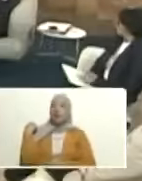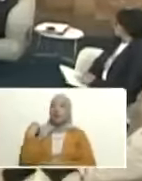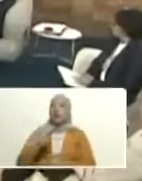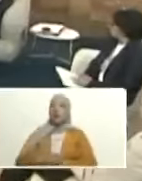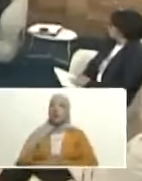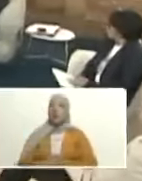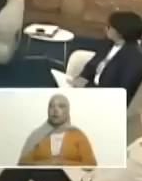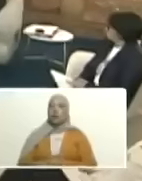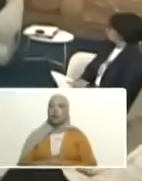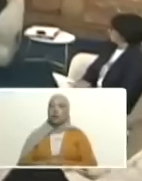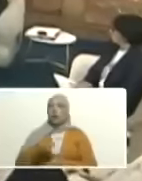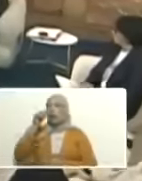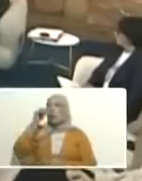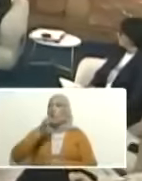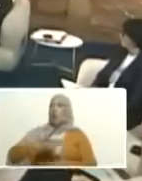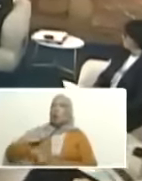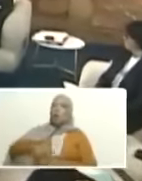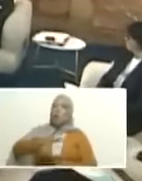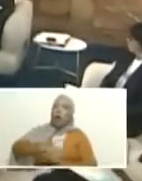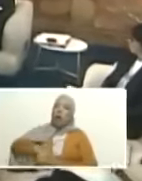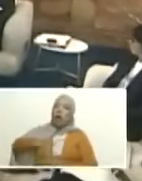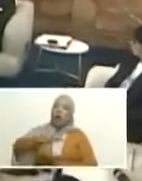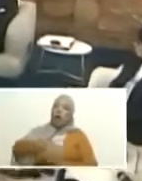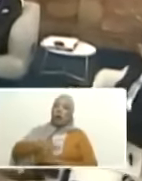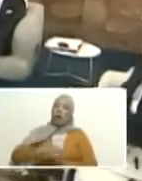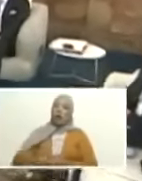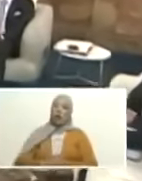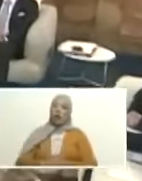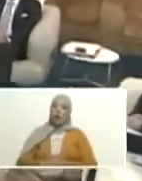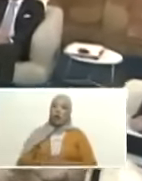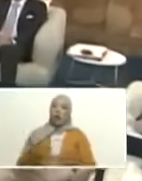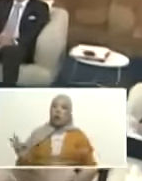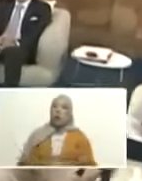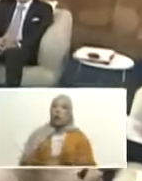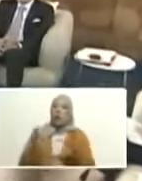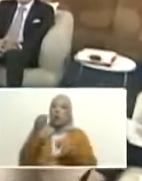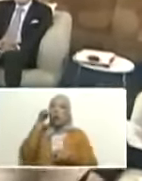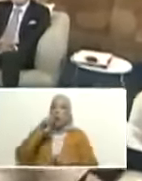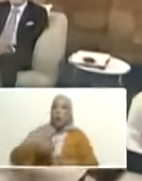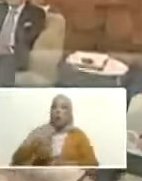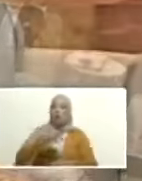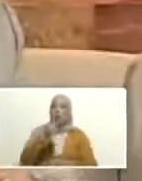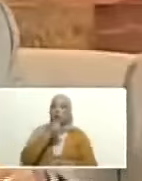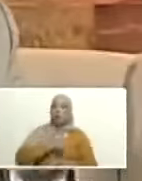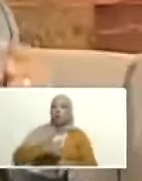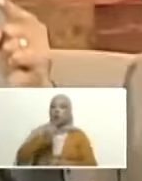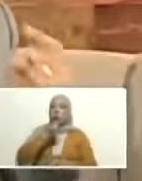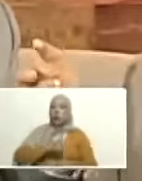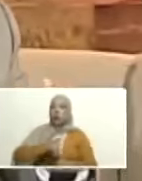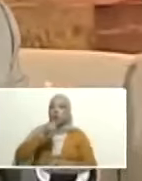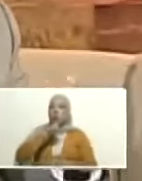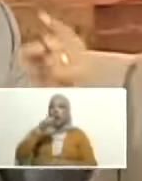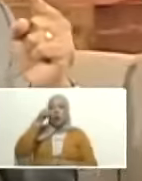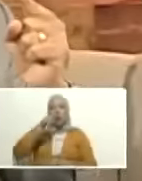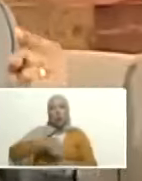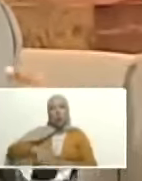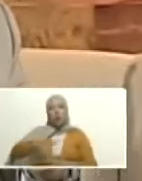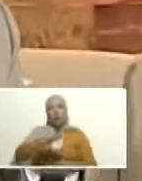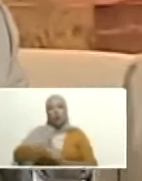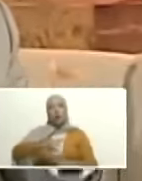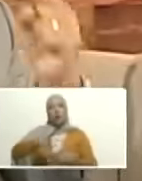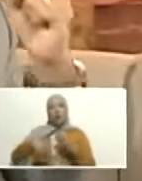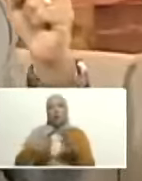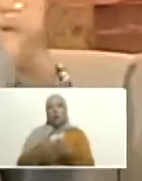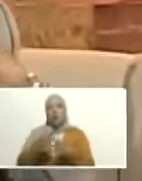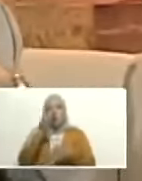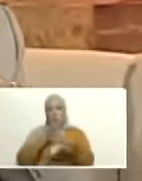Y dije, viva el pueblo, porque es una victoria del pueblo que ha resistido, que ha luchado, del pueblo de a pie, del pueblo humilde,